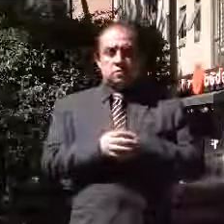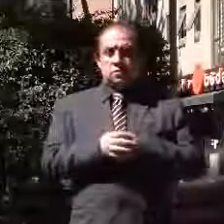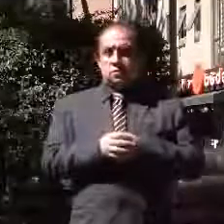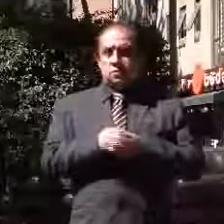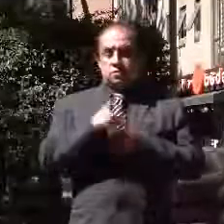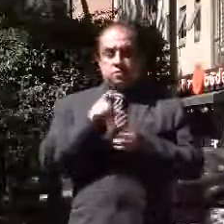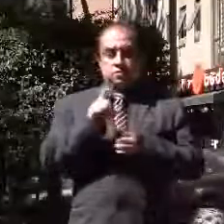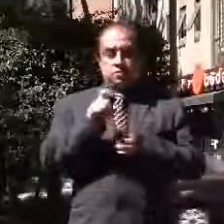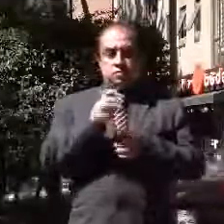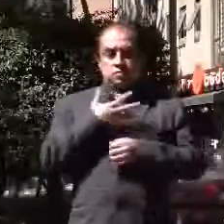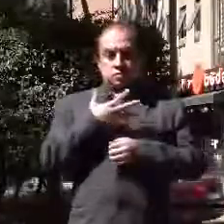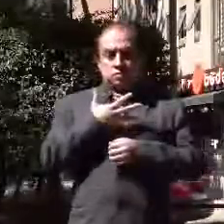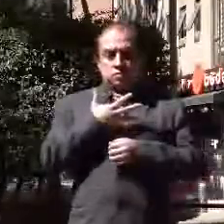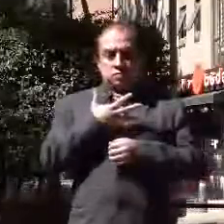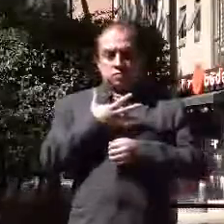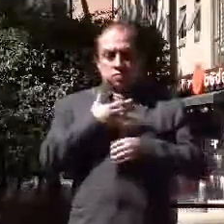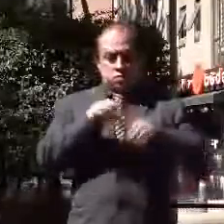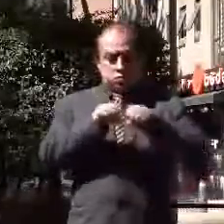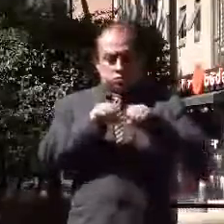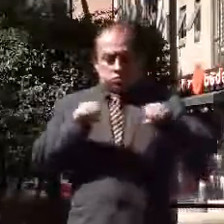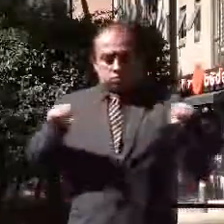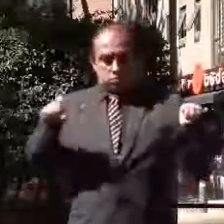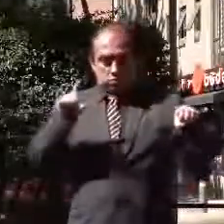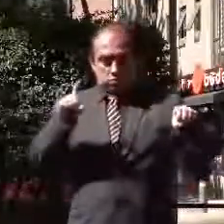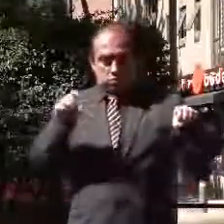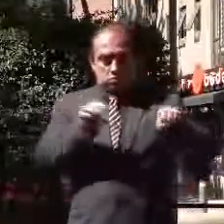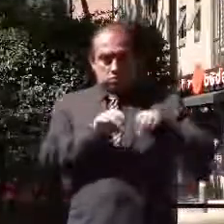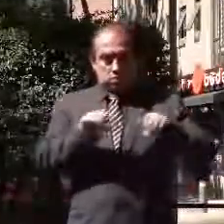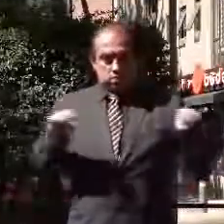el agua la tomamos de una tubería.